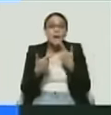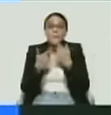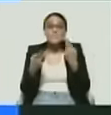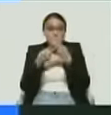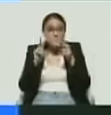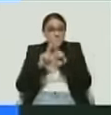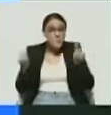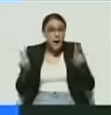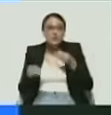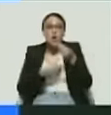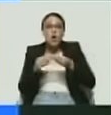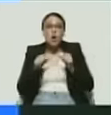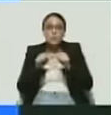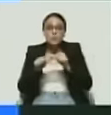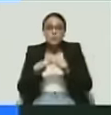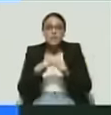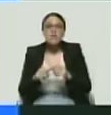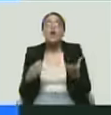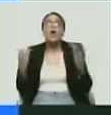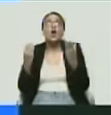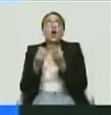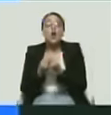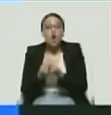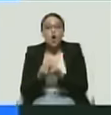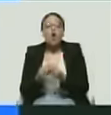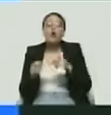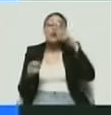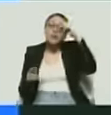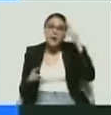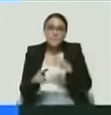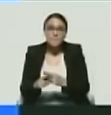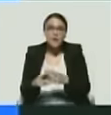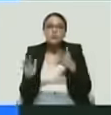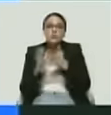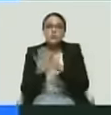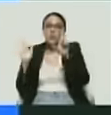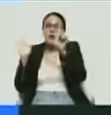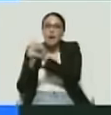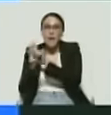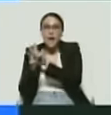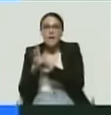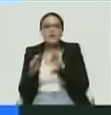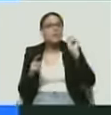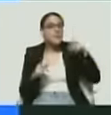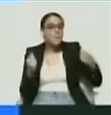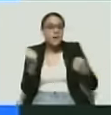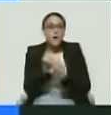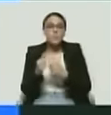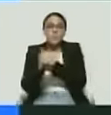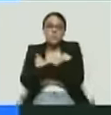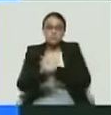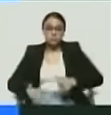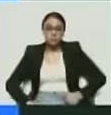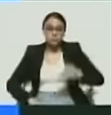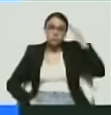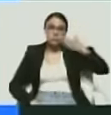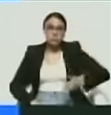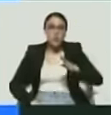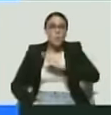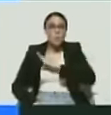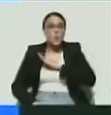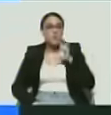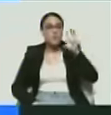fuerza del gobierno bolivariano y del pueblo de Venezuela. Claro que lo han intentado,